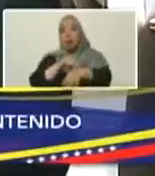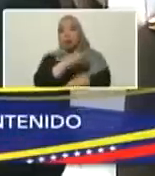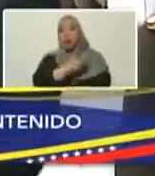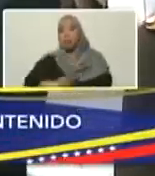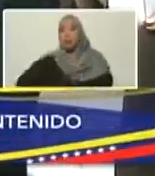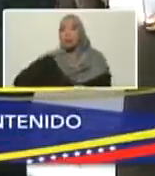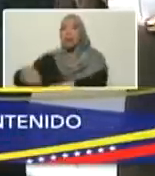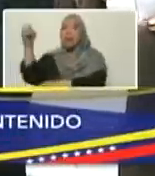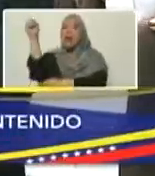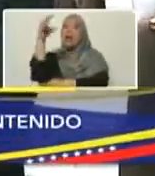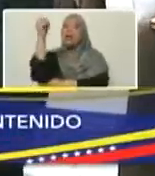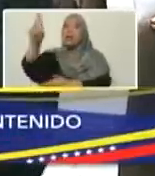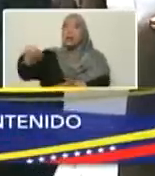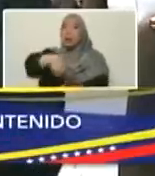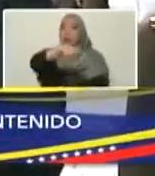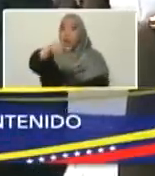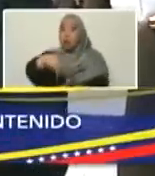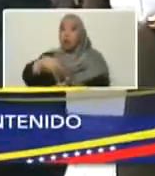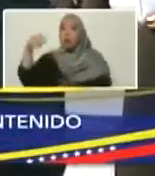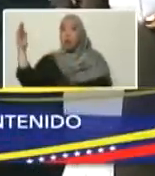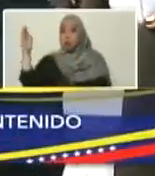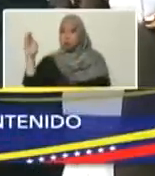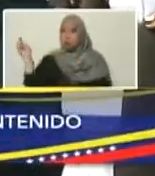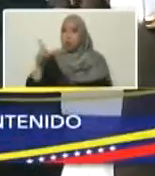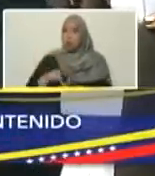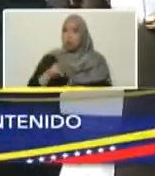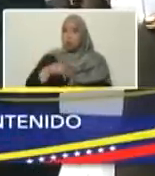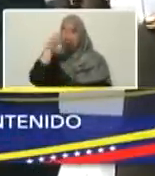Nacional, que honra este acto con su presencia.